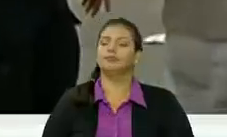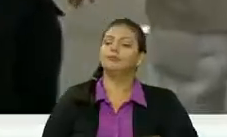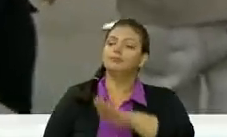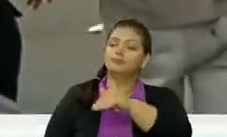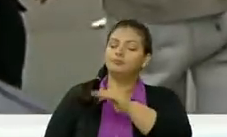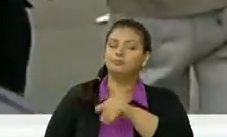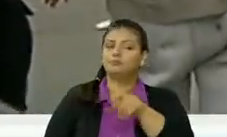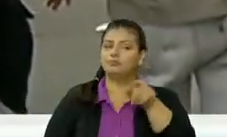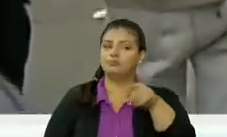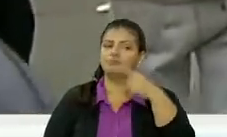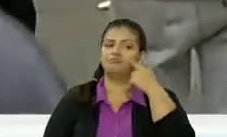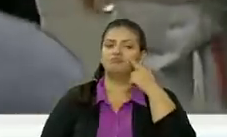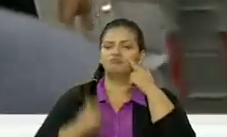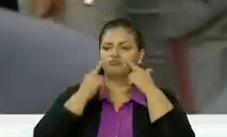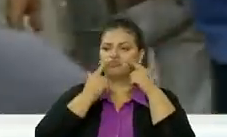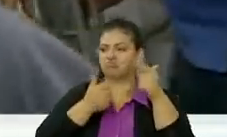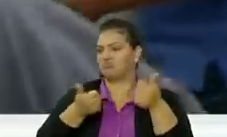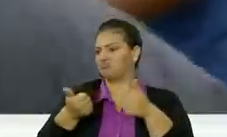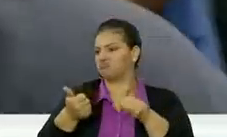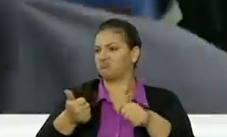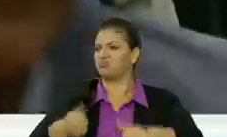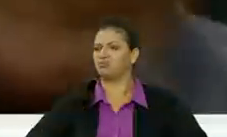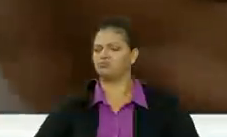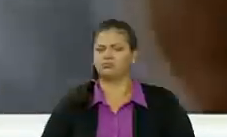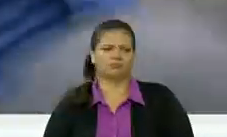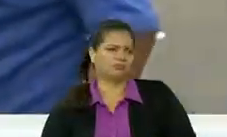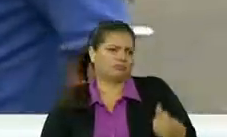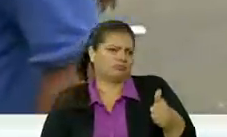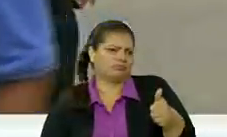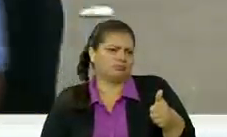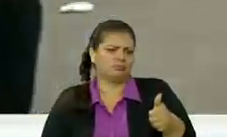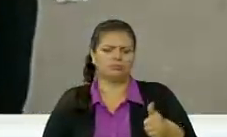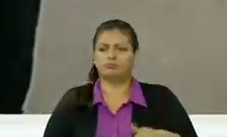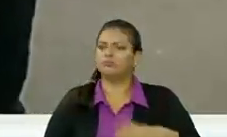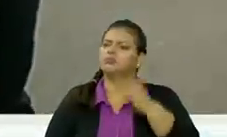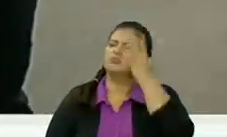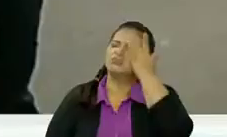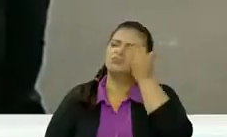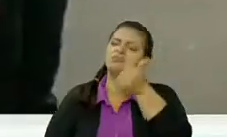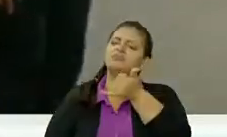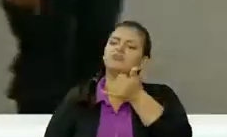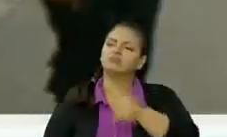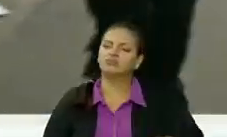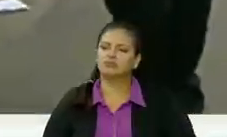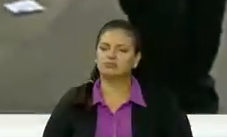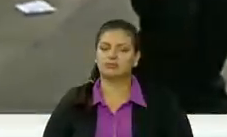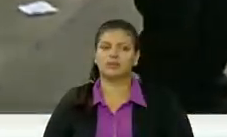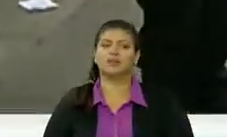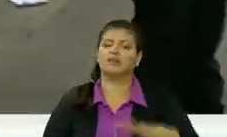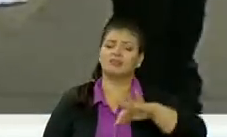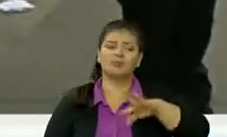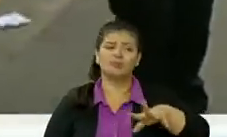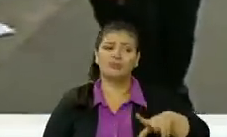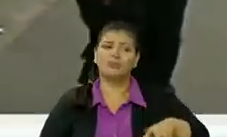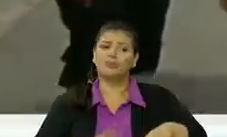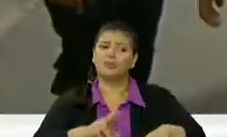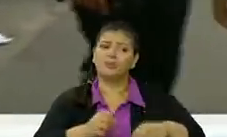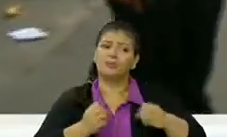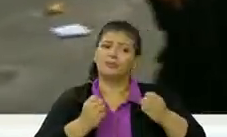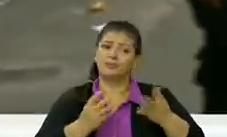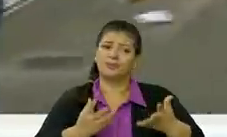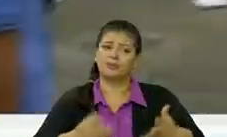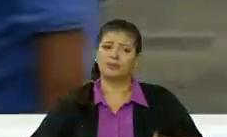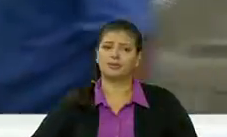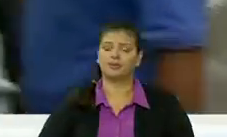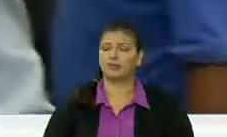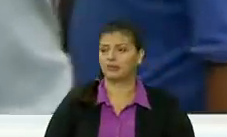opinión sobre estos trabajos. Está bien. ¿Por qué razón? Porque con eso más controlan la delincuencia. Sí. ¿De